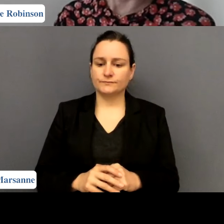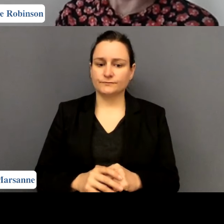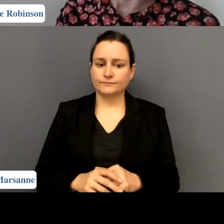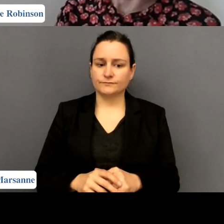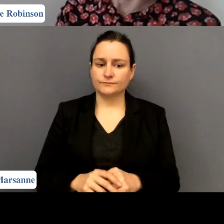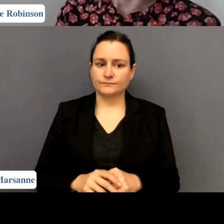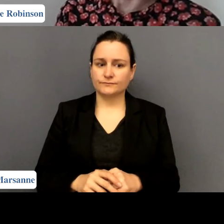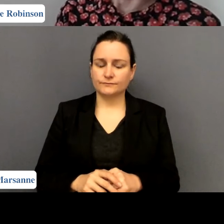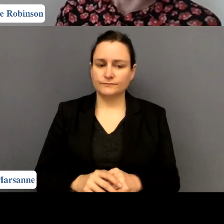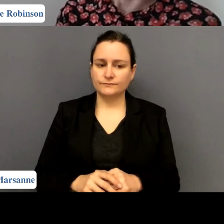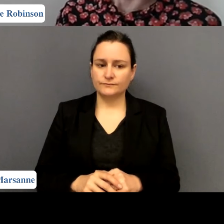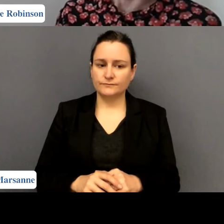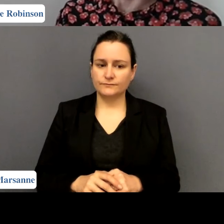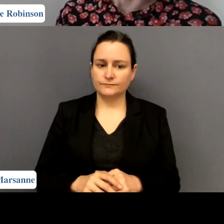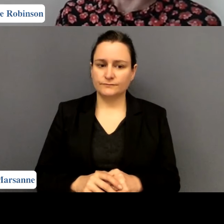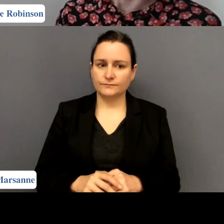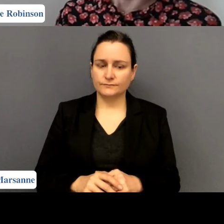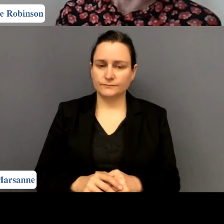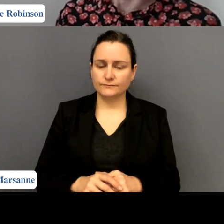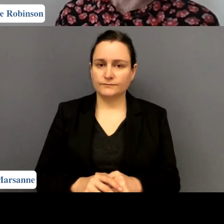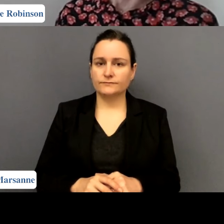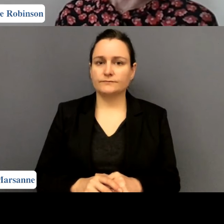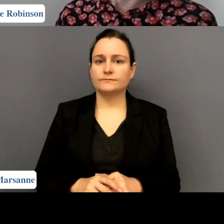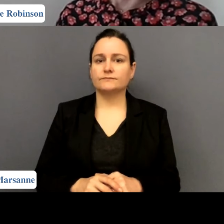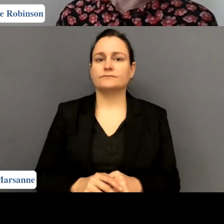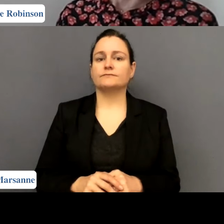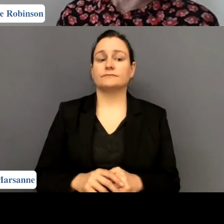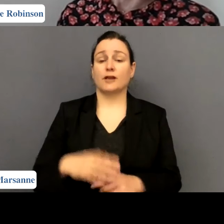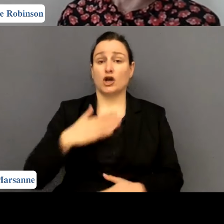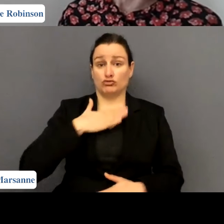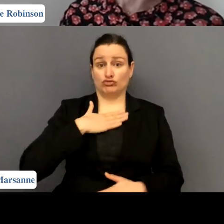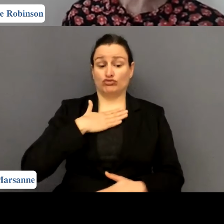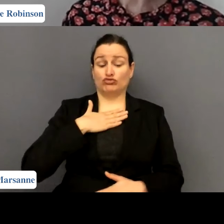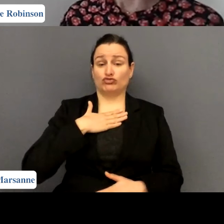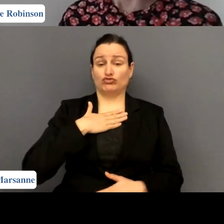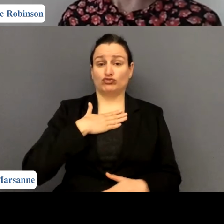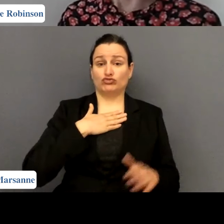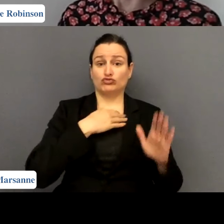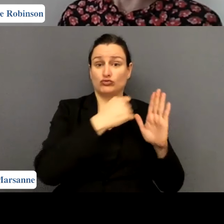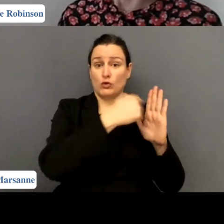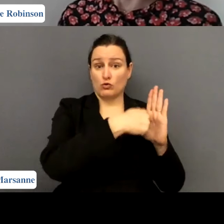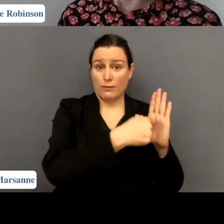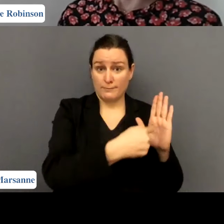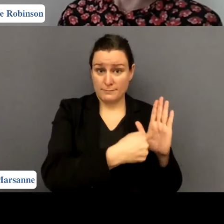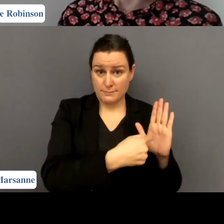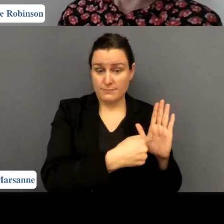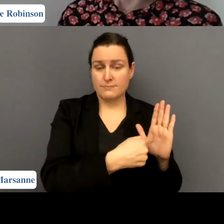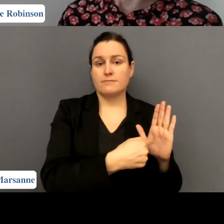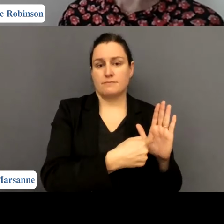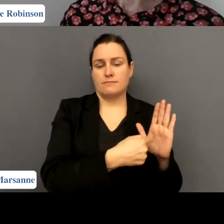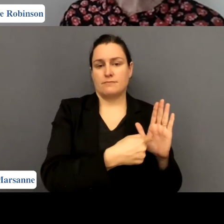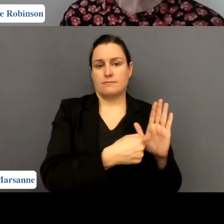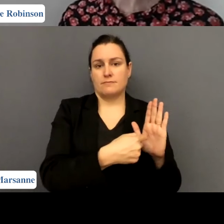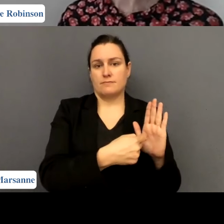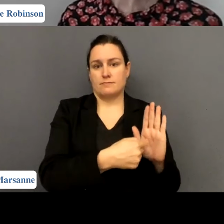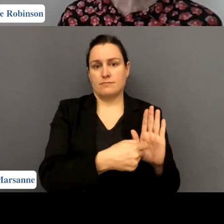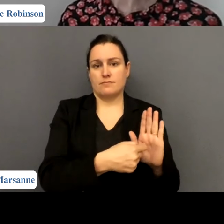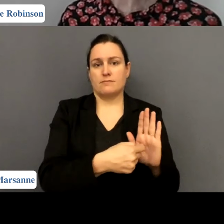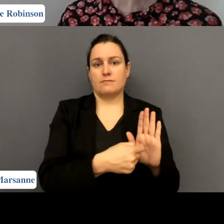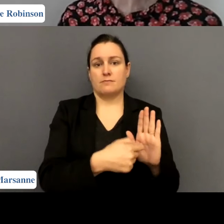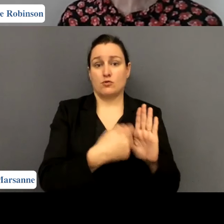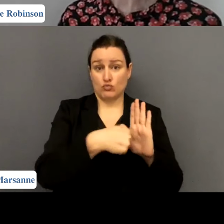¿sí? En generar una legislación nacional que garantice la prosecución del programa más